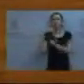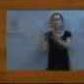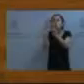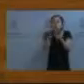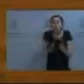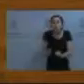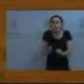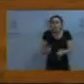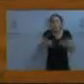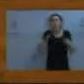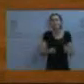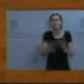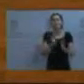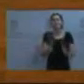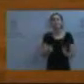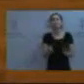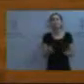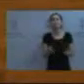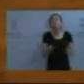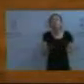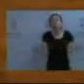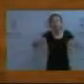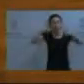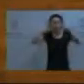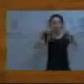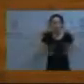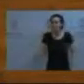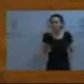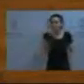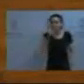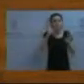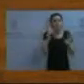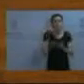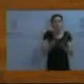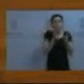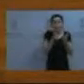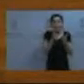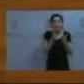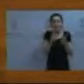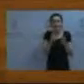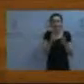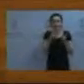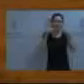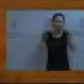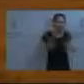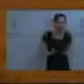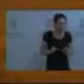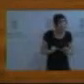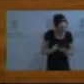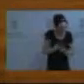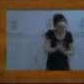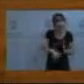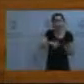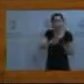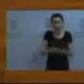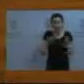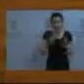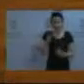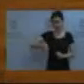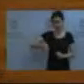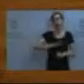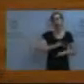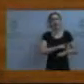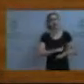reformamos el Código Penal? ¿En qué sentido? Pues no lo sabemos, porque nos queda un recorrido hasta que tengamos una sentencia que nos oriente en qué